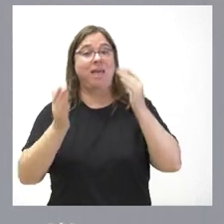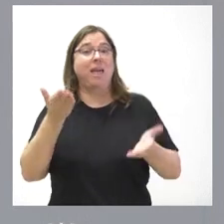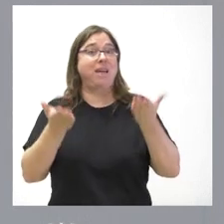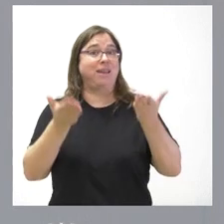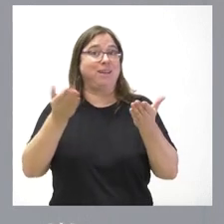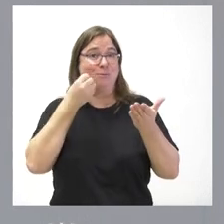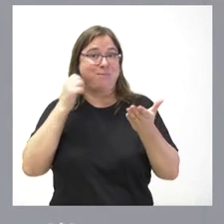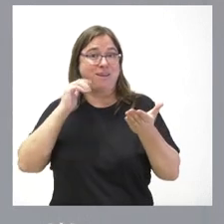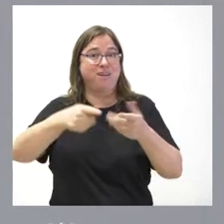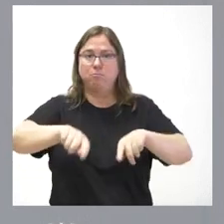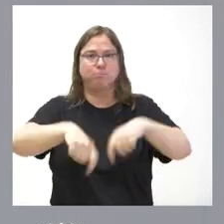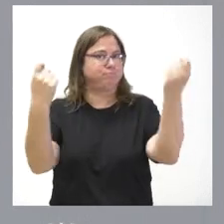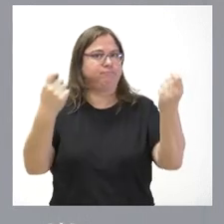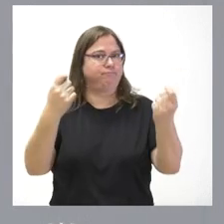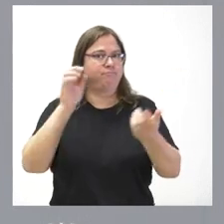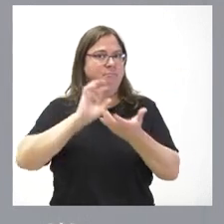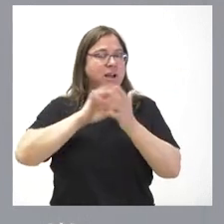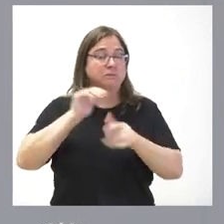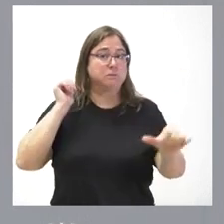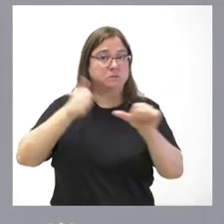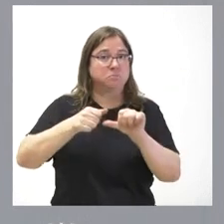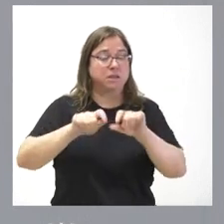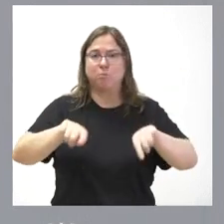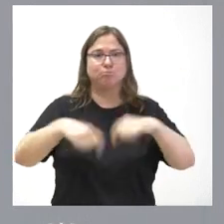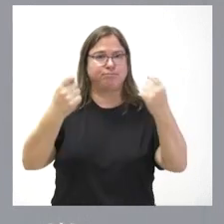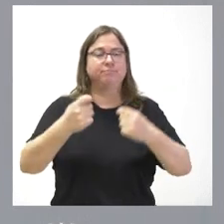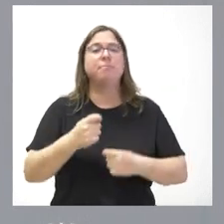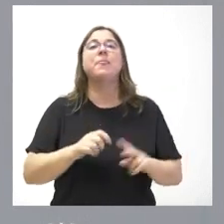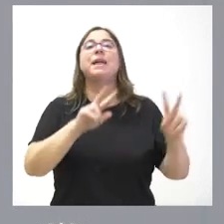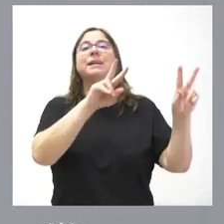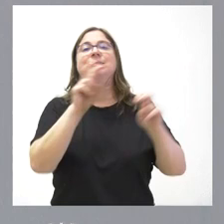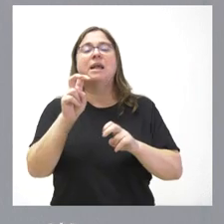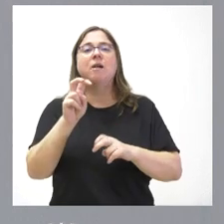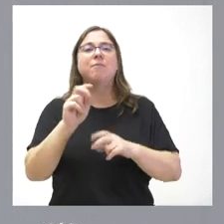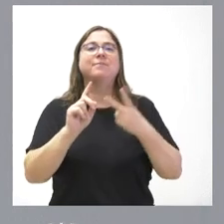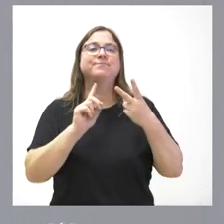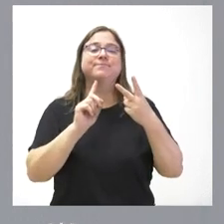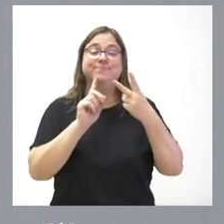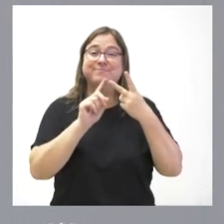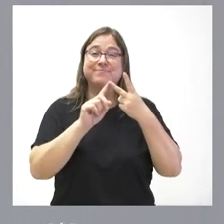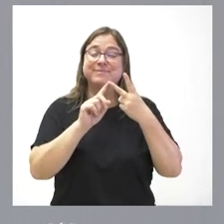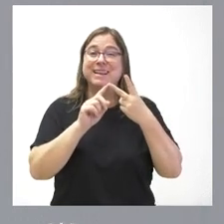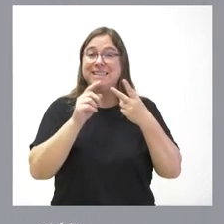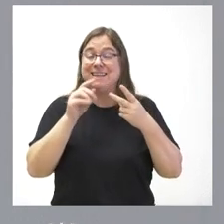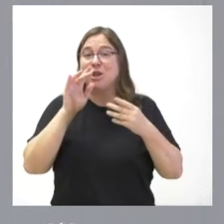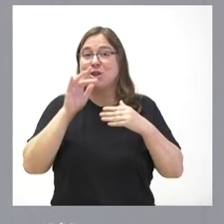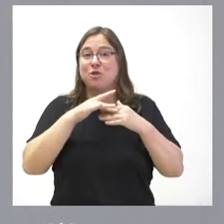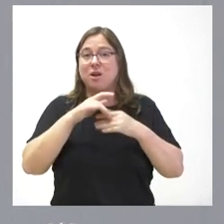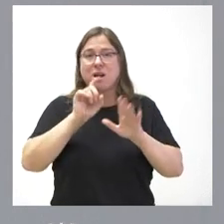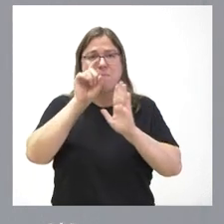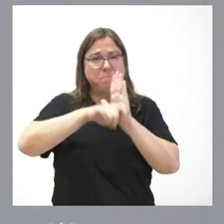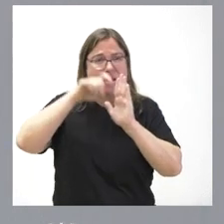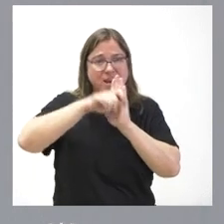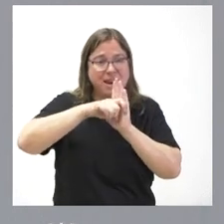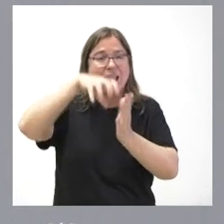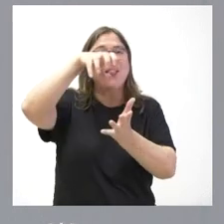resultados había venido dando en Castilla y león un segundo tema es el tema del cierre precipitado de las minerías y de las